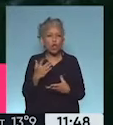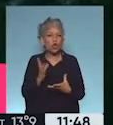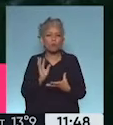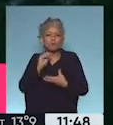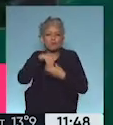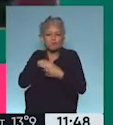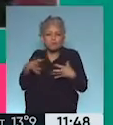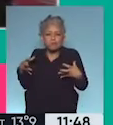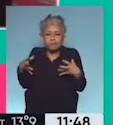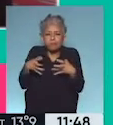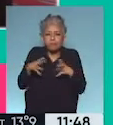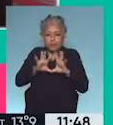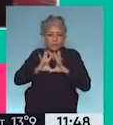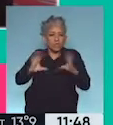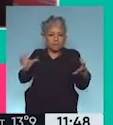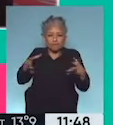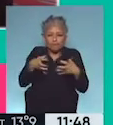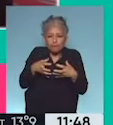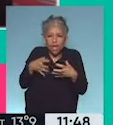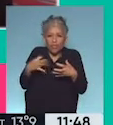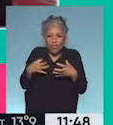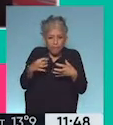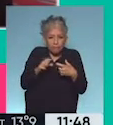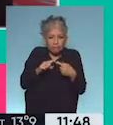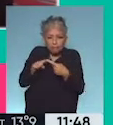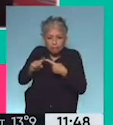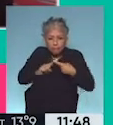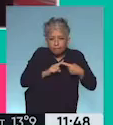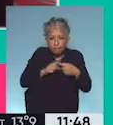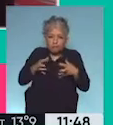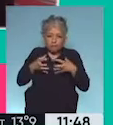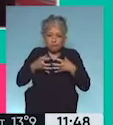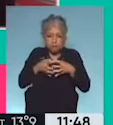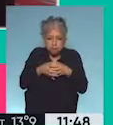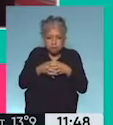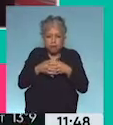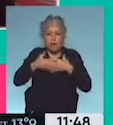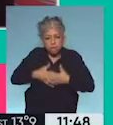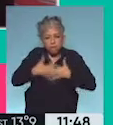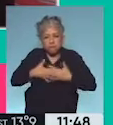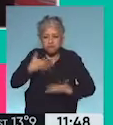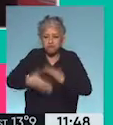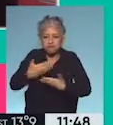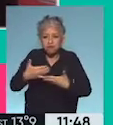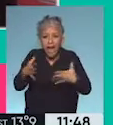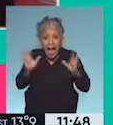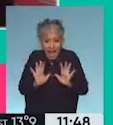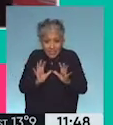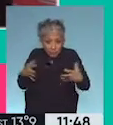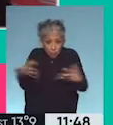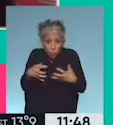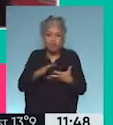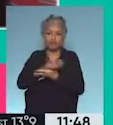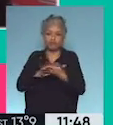mirada, somos parte de un todo que tiene que funcionar como un todo. Entonces, totalmente, solamente entre todos podemos encontrar las soluciones a los problemas de todos